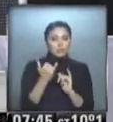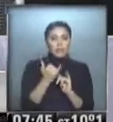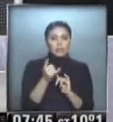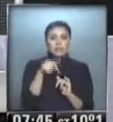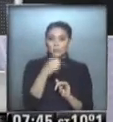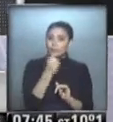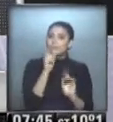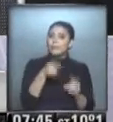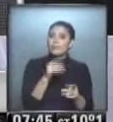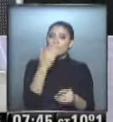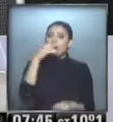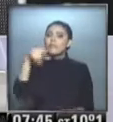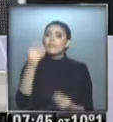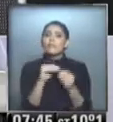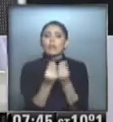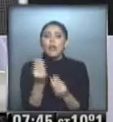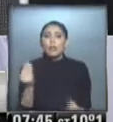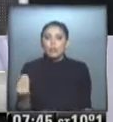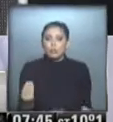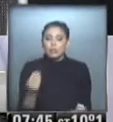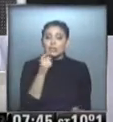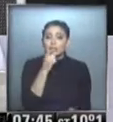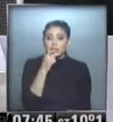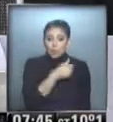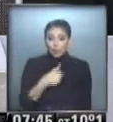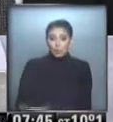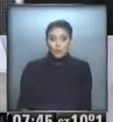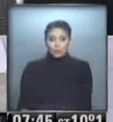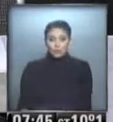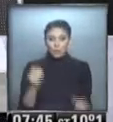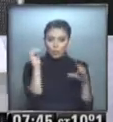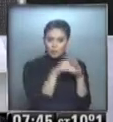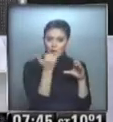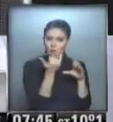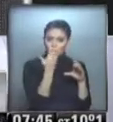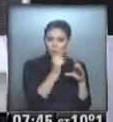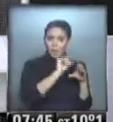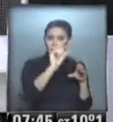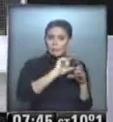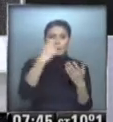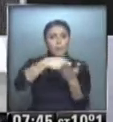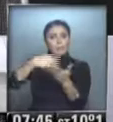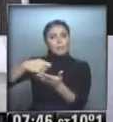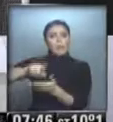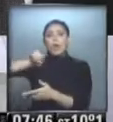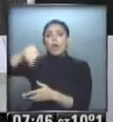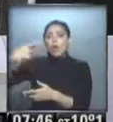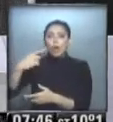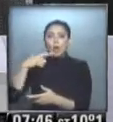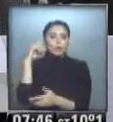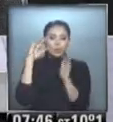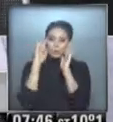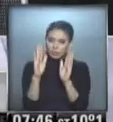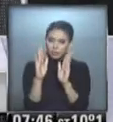cómo va a ser el resultado financiero para saber si el gobierno va a tener recursos para cumplir con otro tipo de metas sociales